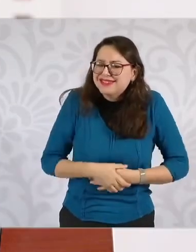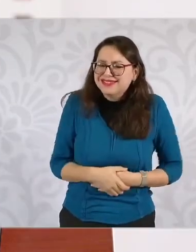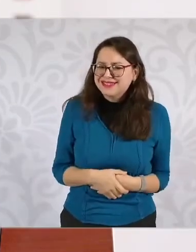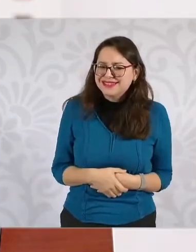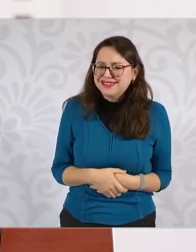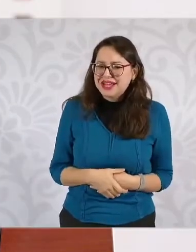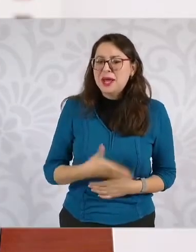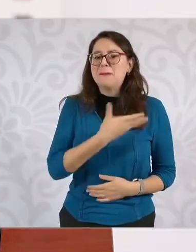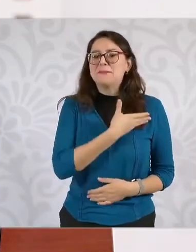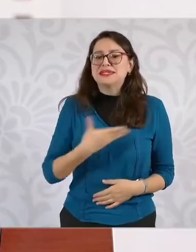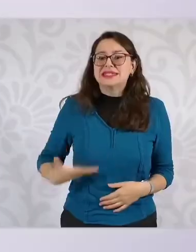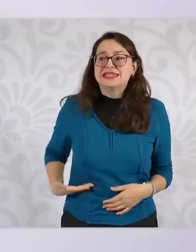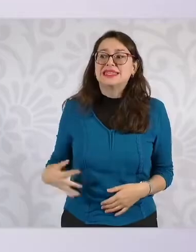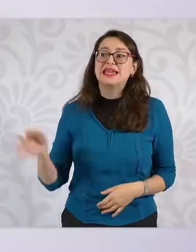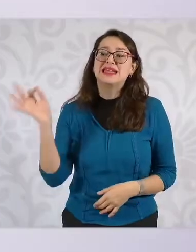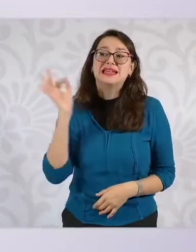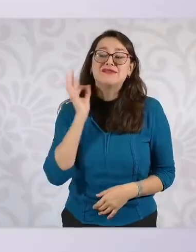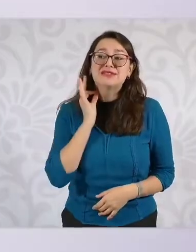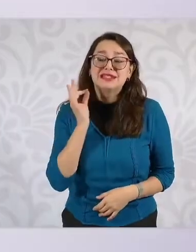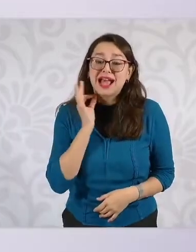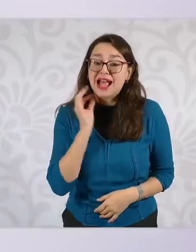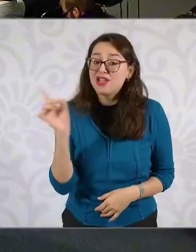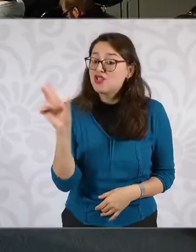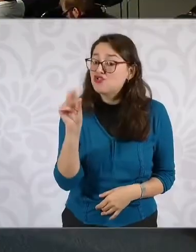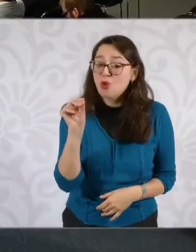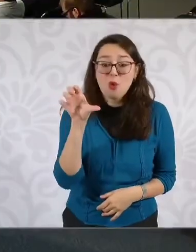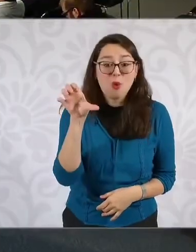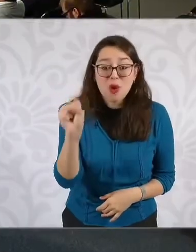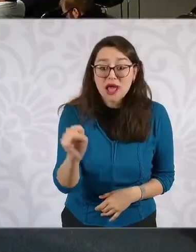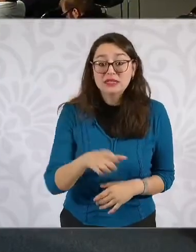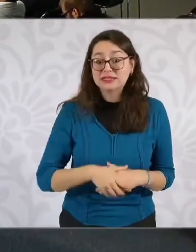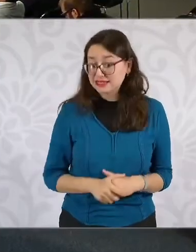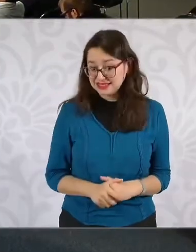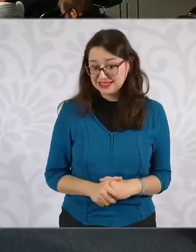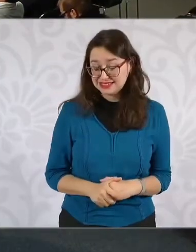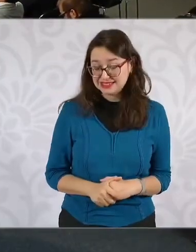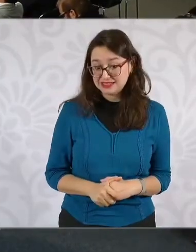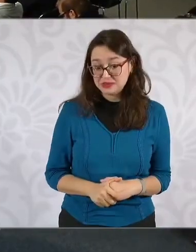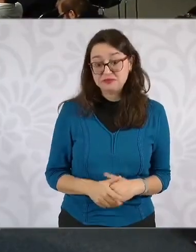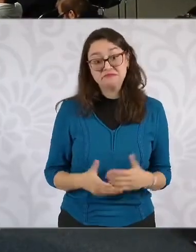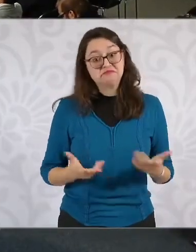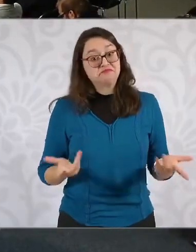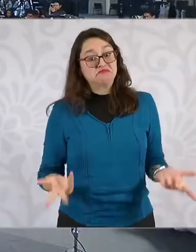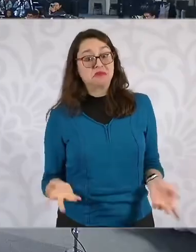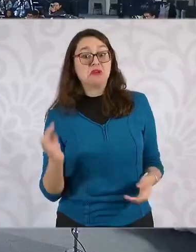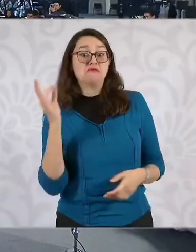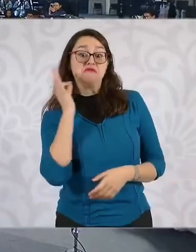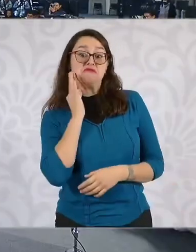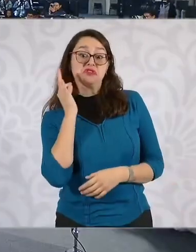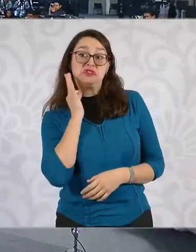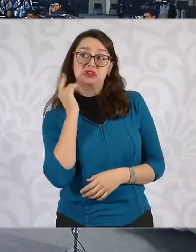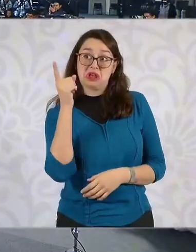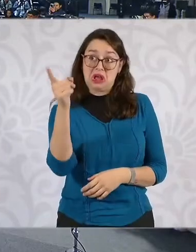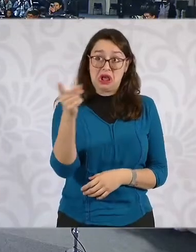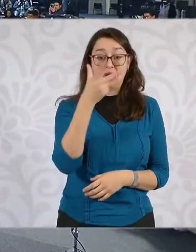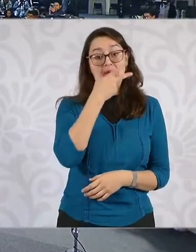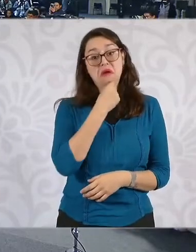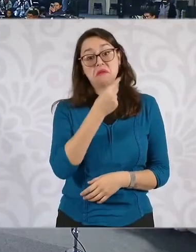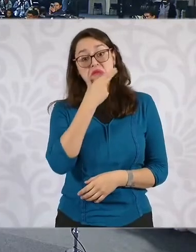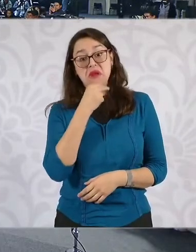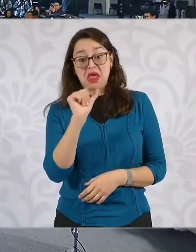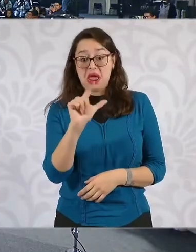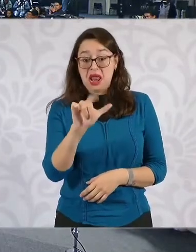es una funcionaria federal allá en el Parlamento. Pero qué bueno que siguen